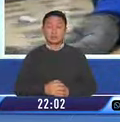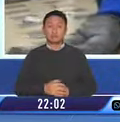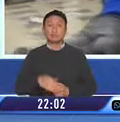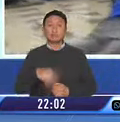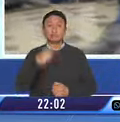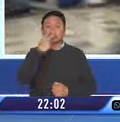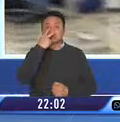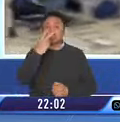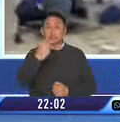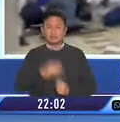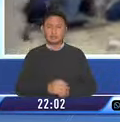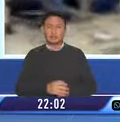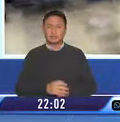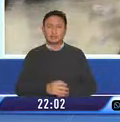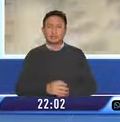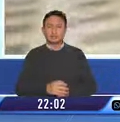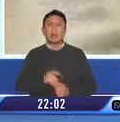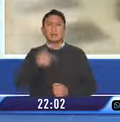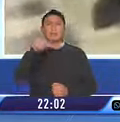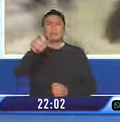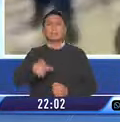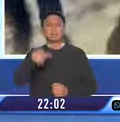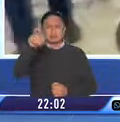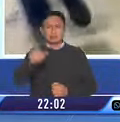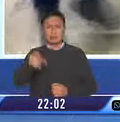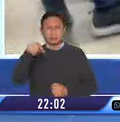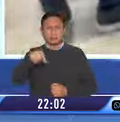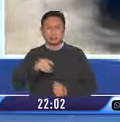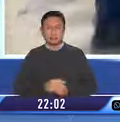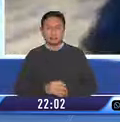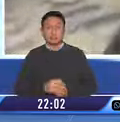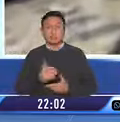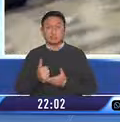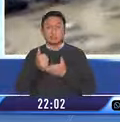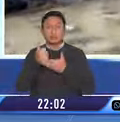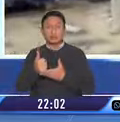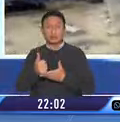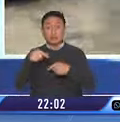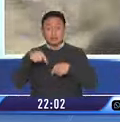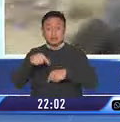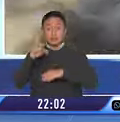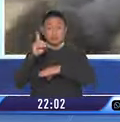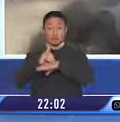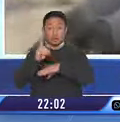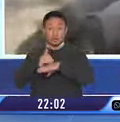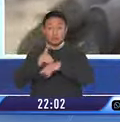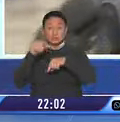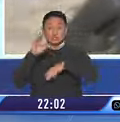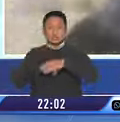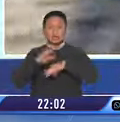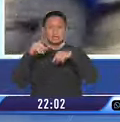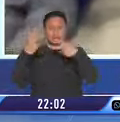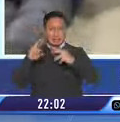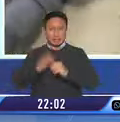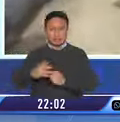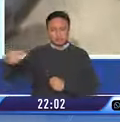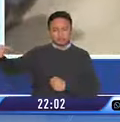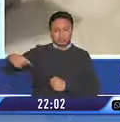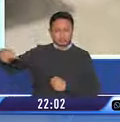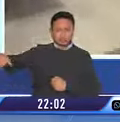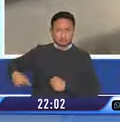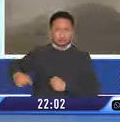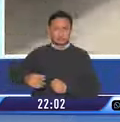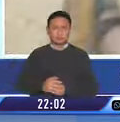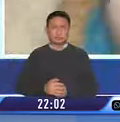pueden observar, se encuentran todavía personas que están siendo atendidas por las heridas sufridas de este ataque.